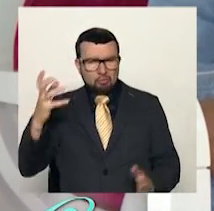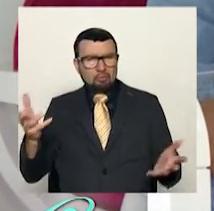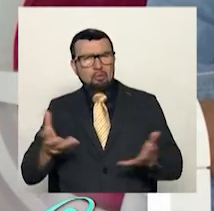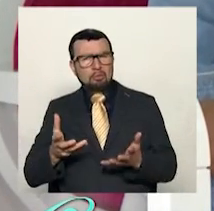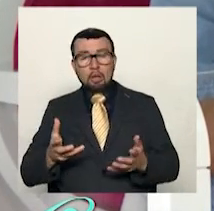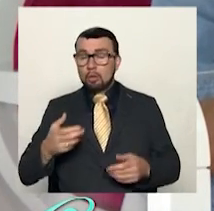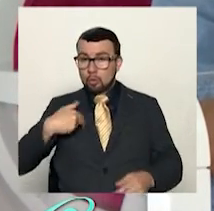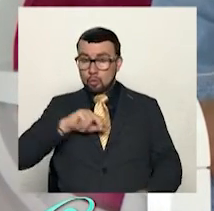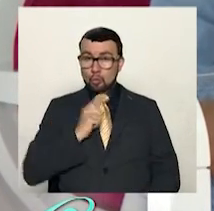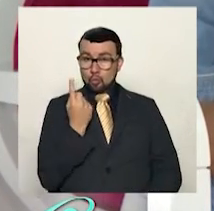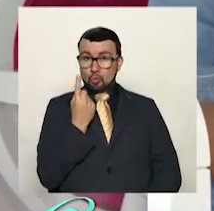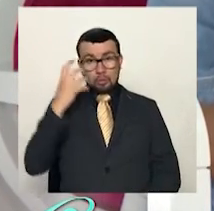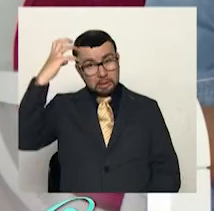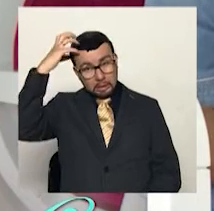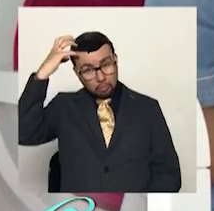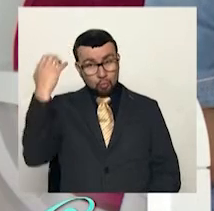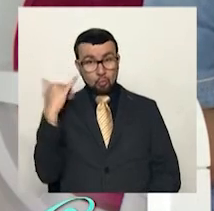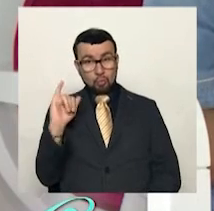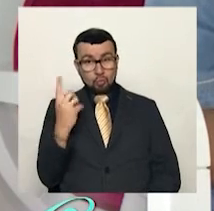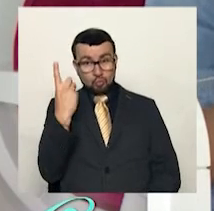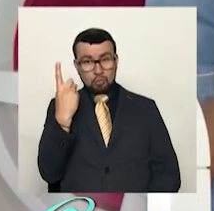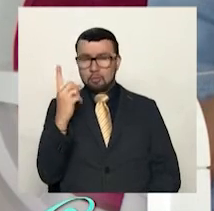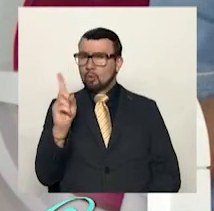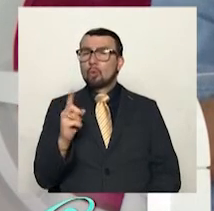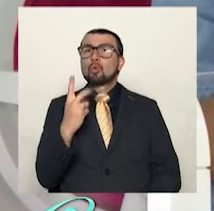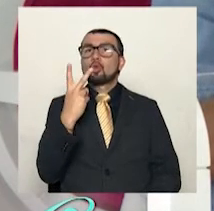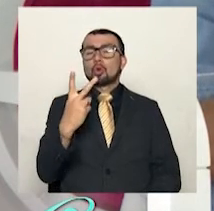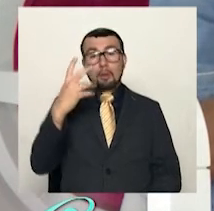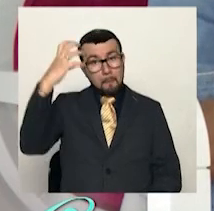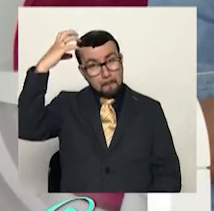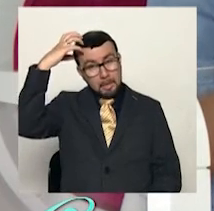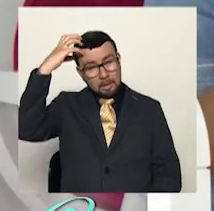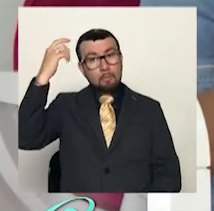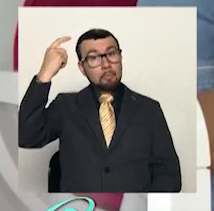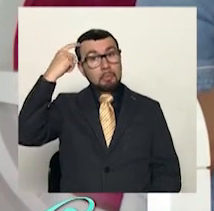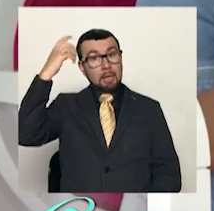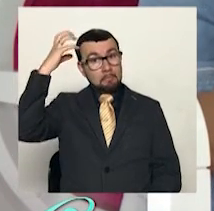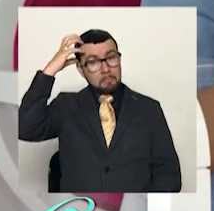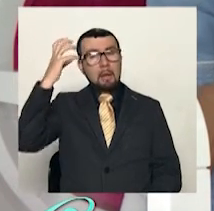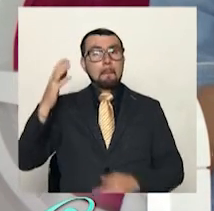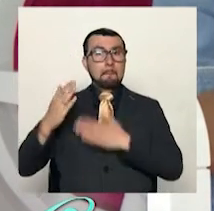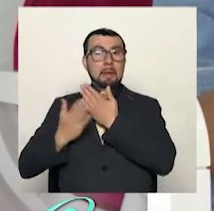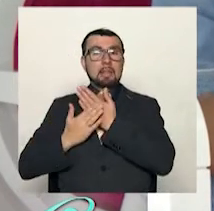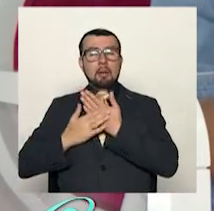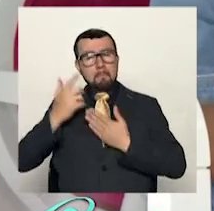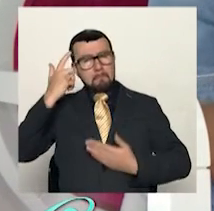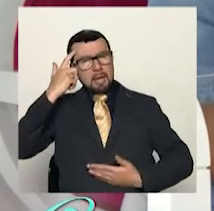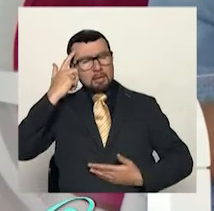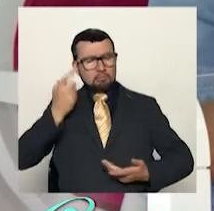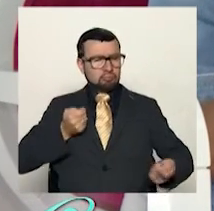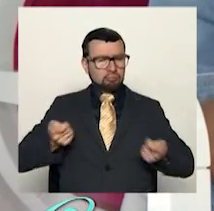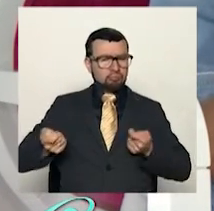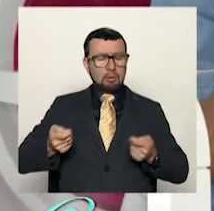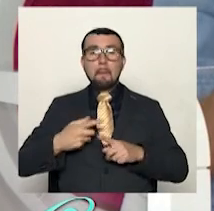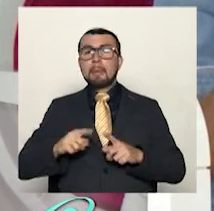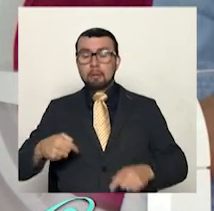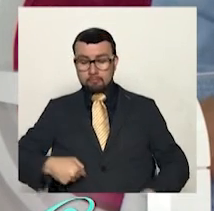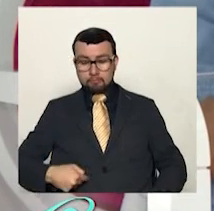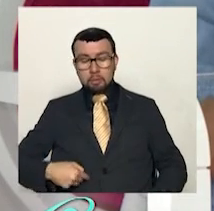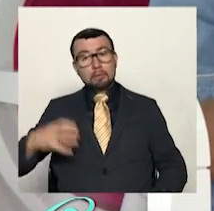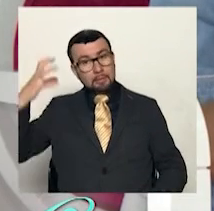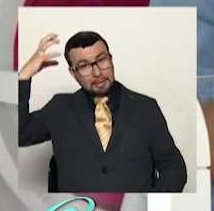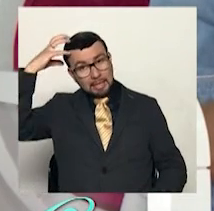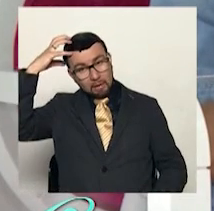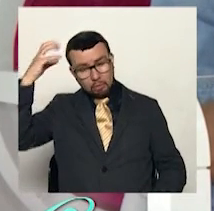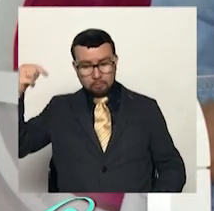tenemos un solo cerebro, tenemos 2 cerebros. El de acá, que es el que nos permite pensar, y el otro que nos permite pensar, que es el cerebro de abajo, que es